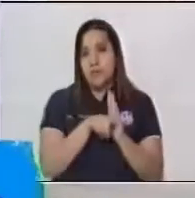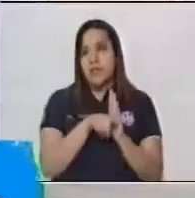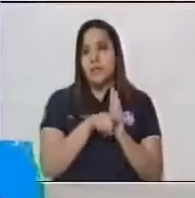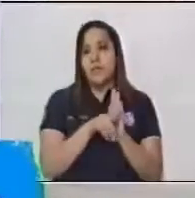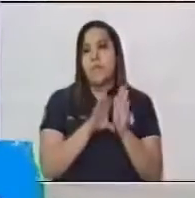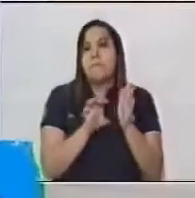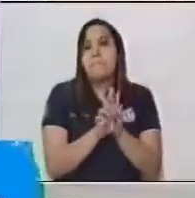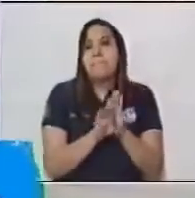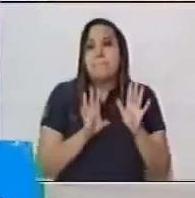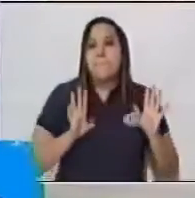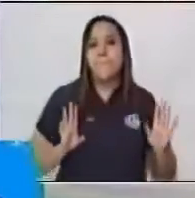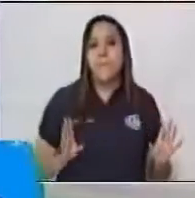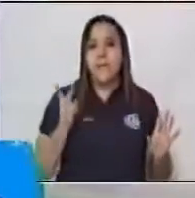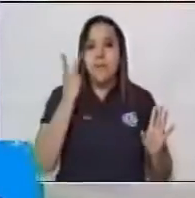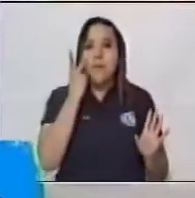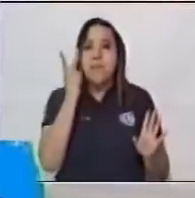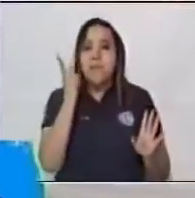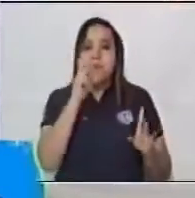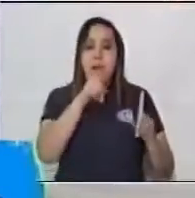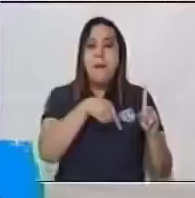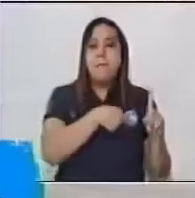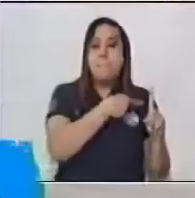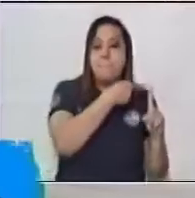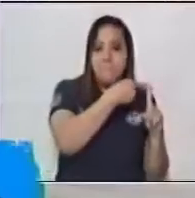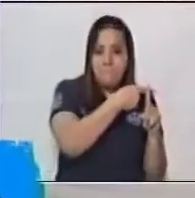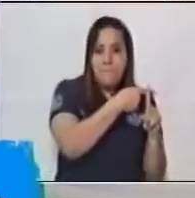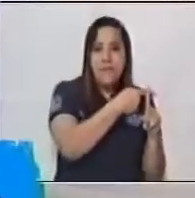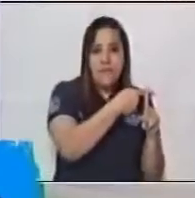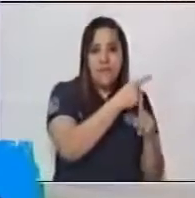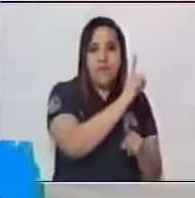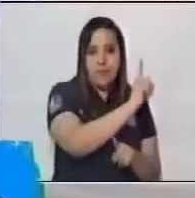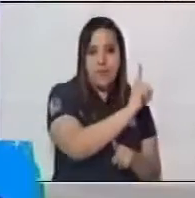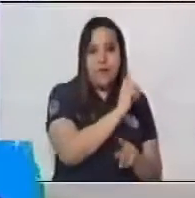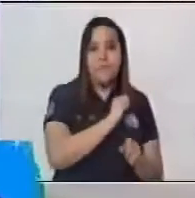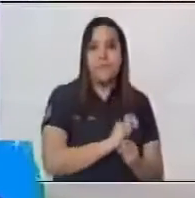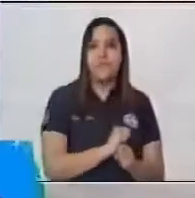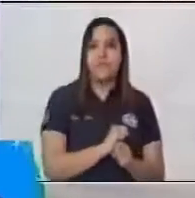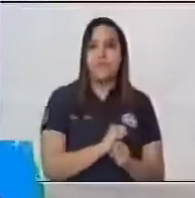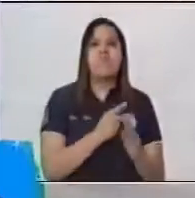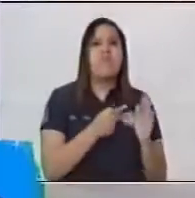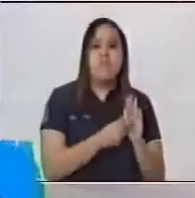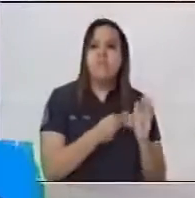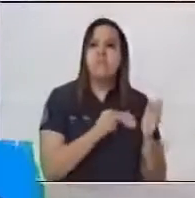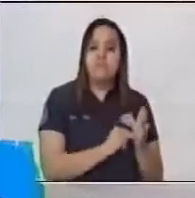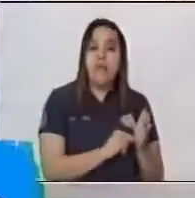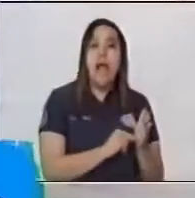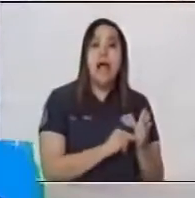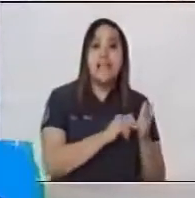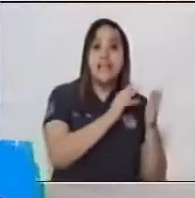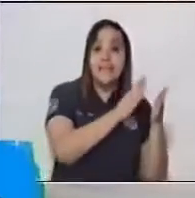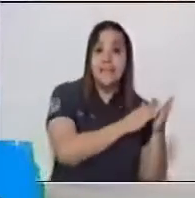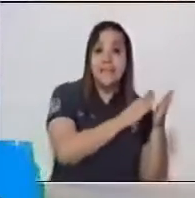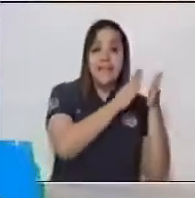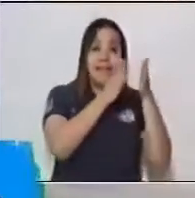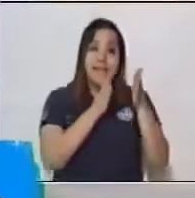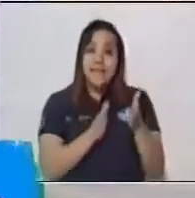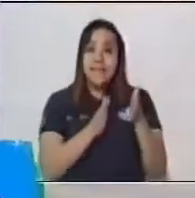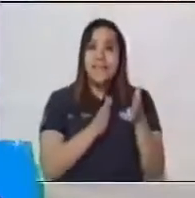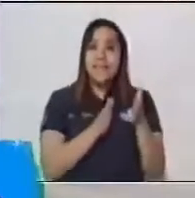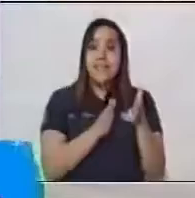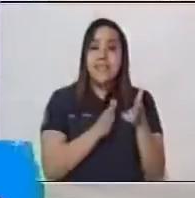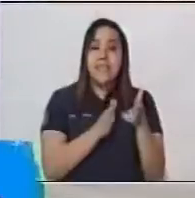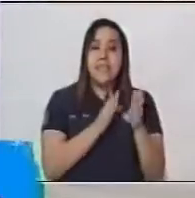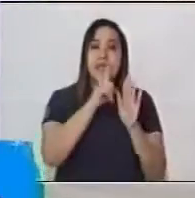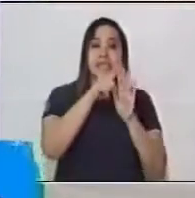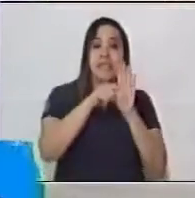ponerle signo positivo al primer término. Eso quiere decir que el segundo